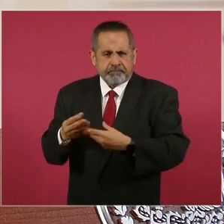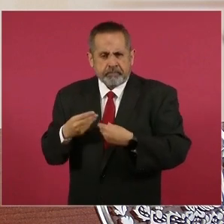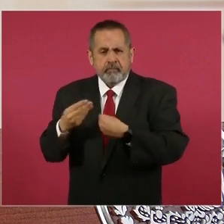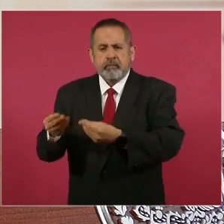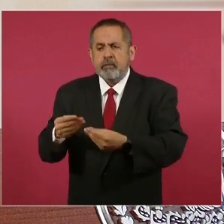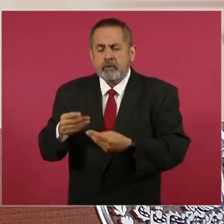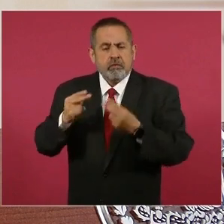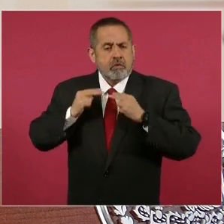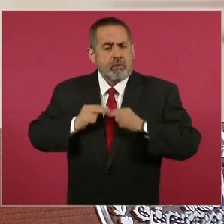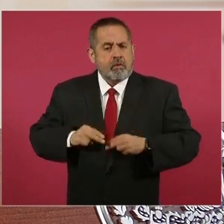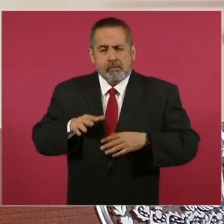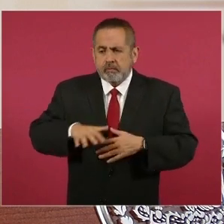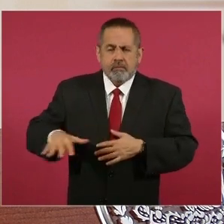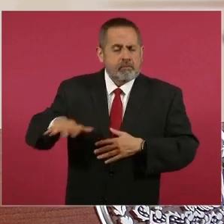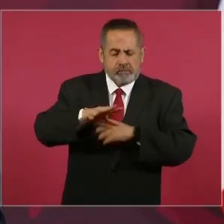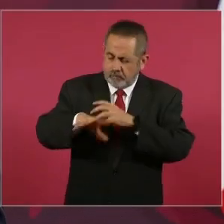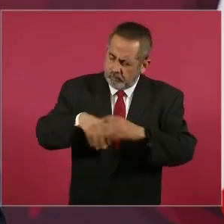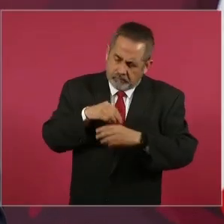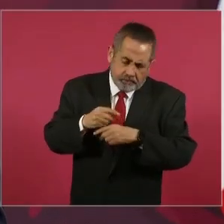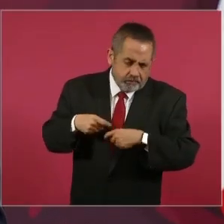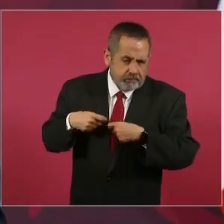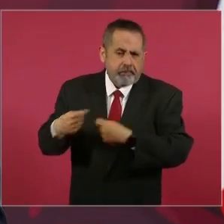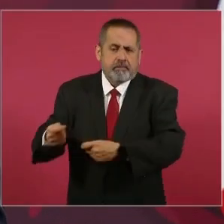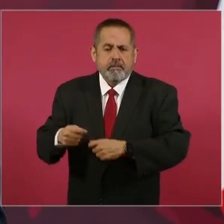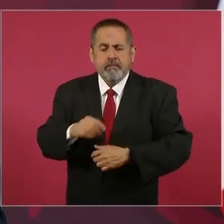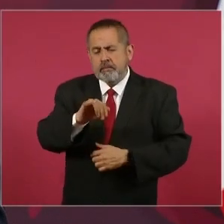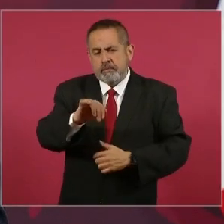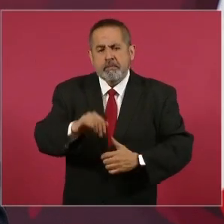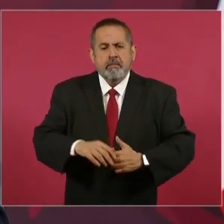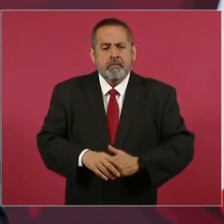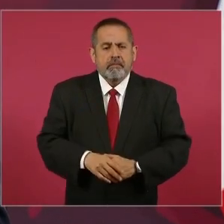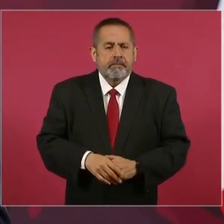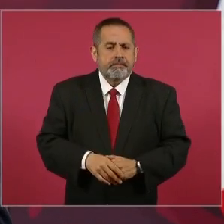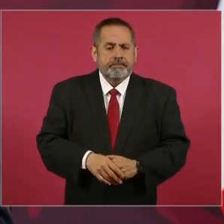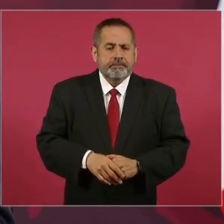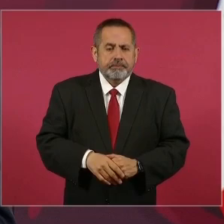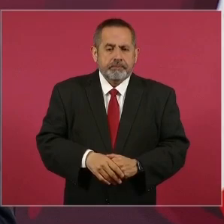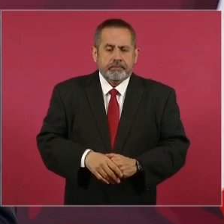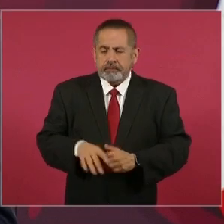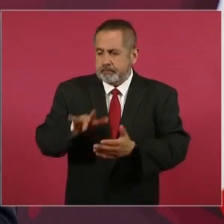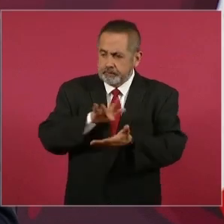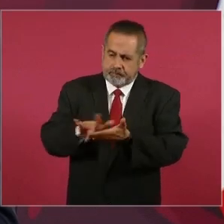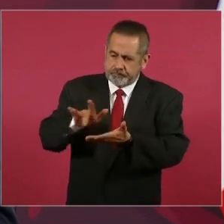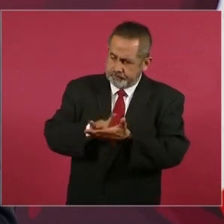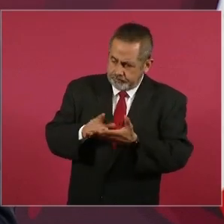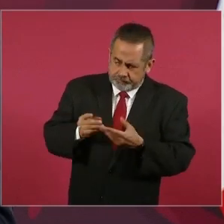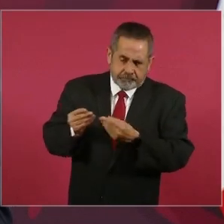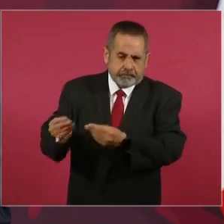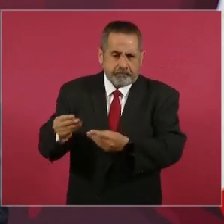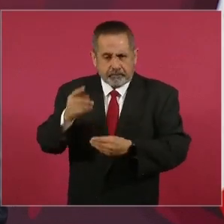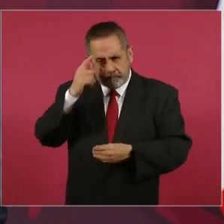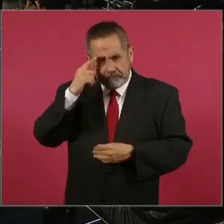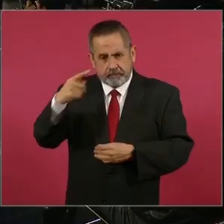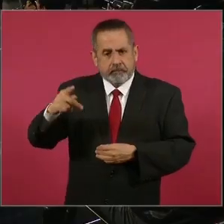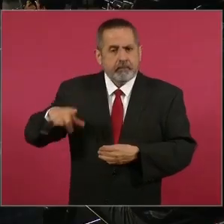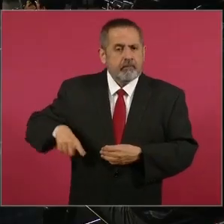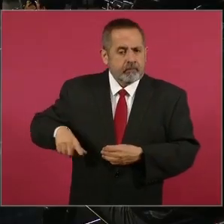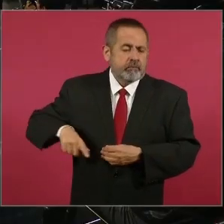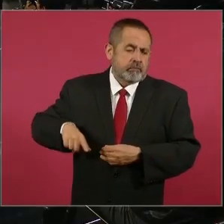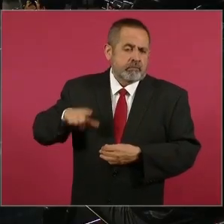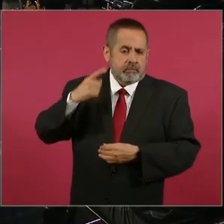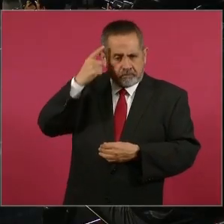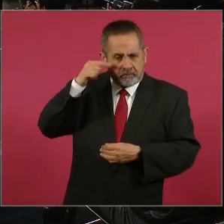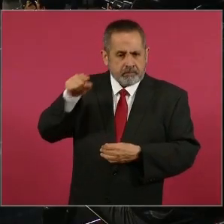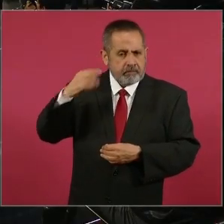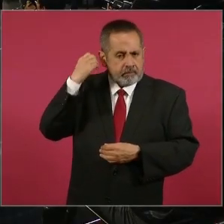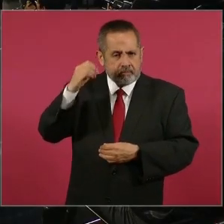entregar todos los uniformes es es un apoyo al gobierno de